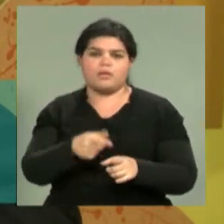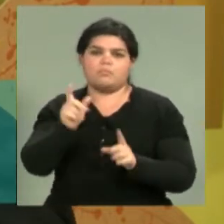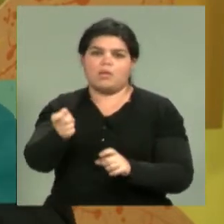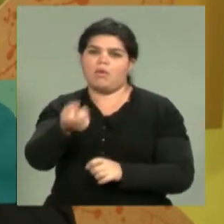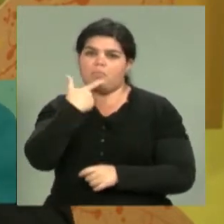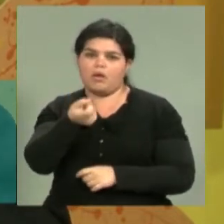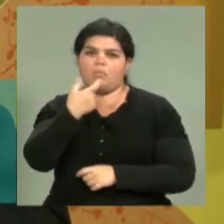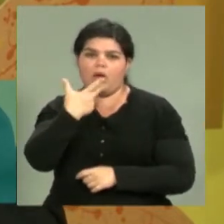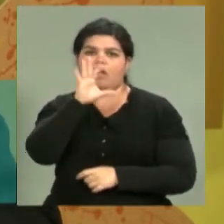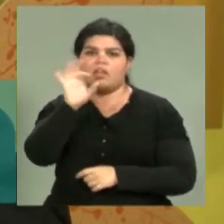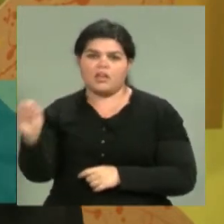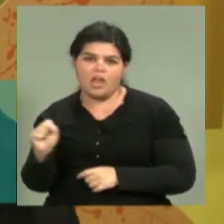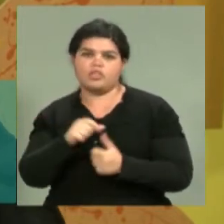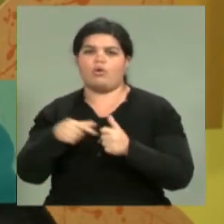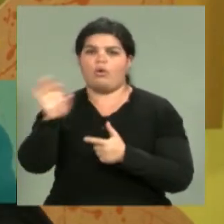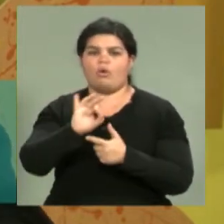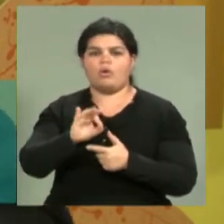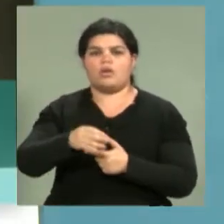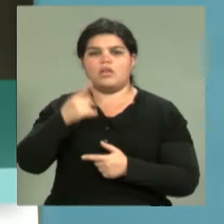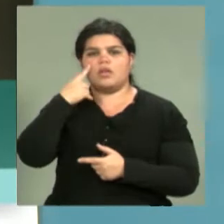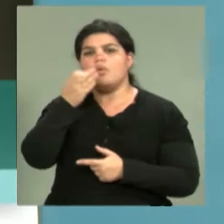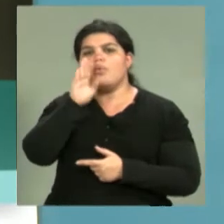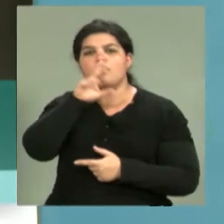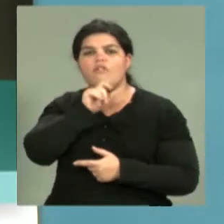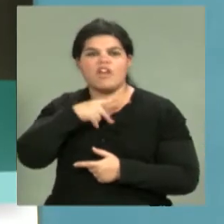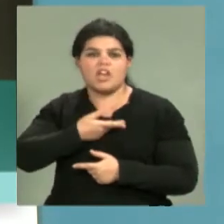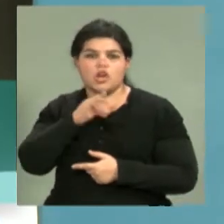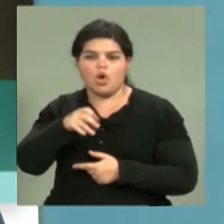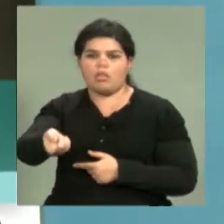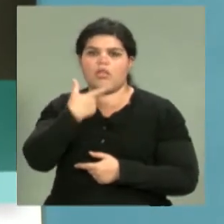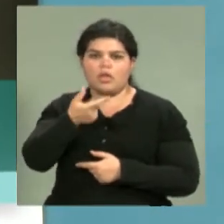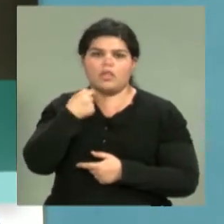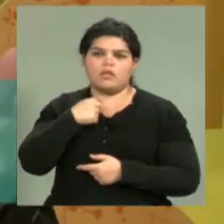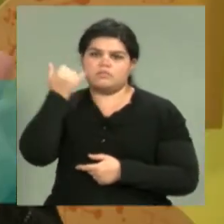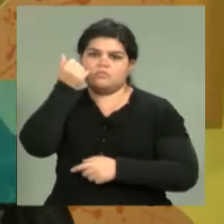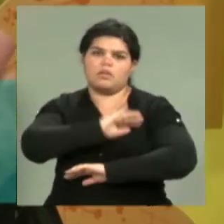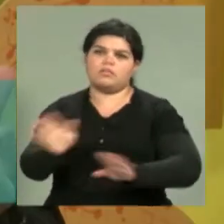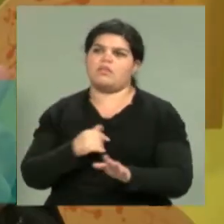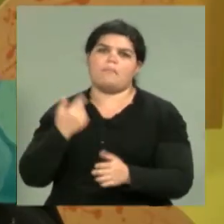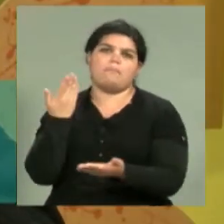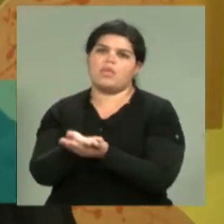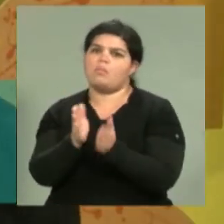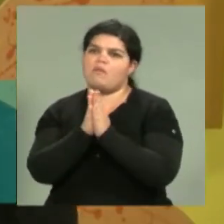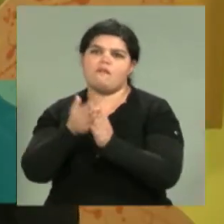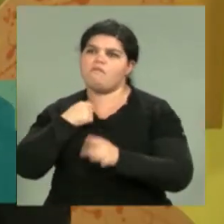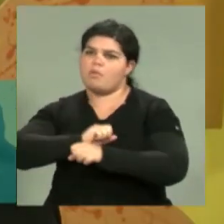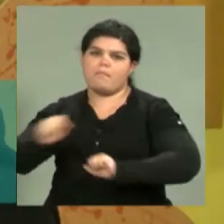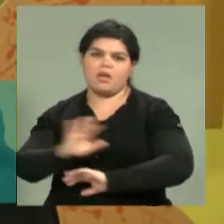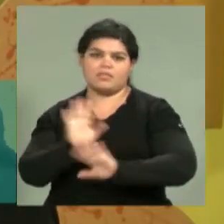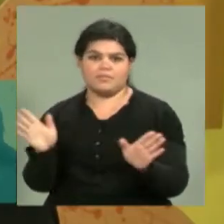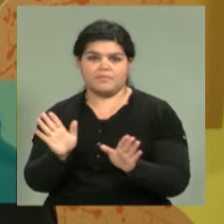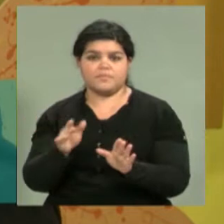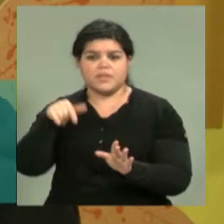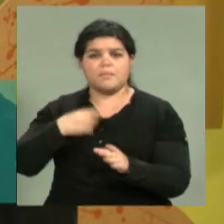500 miligramos o ibuprofeno 600 para un cáncer de páncreas, es esperable que ese mismo paciente pida que termine con su vida. Pero cuando se le alivia